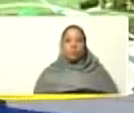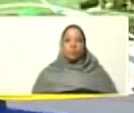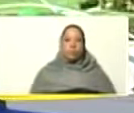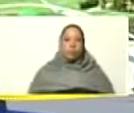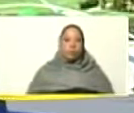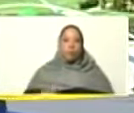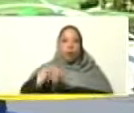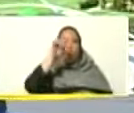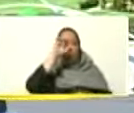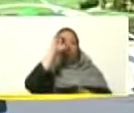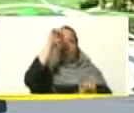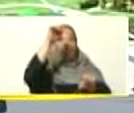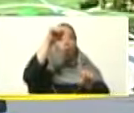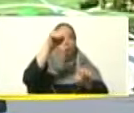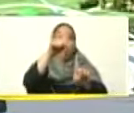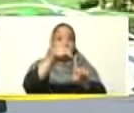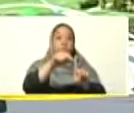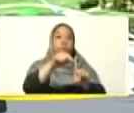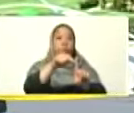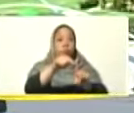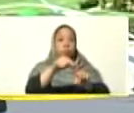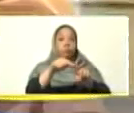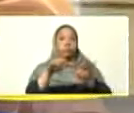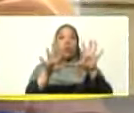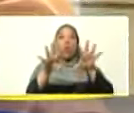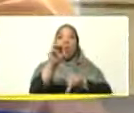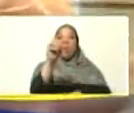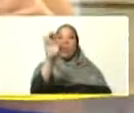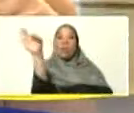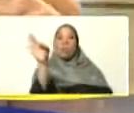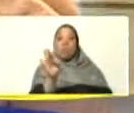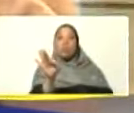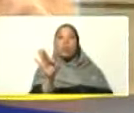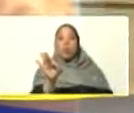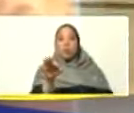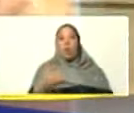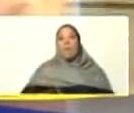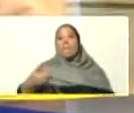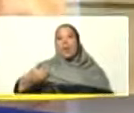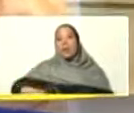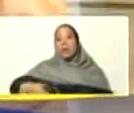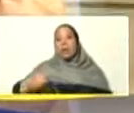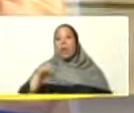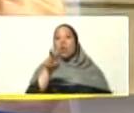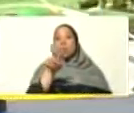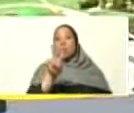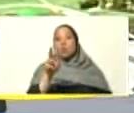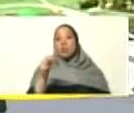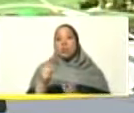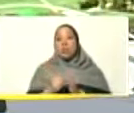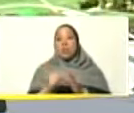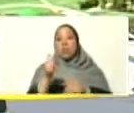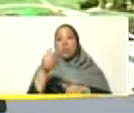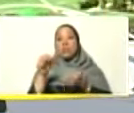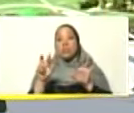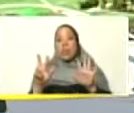meta bien elevada, 90%. El 90% involucra unos 216 mil. Una vez que se